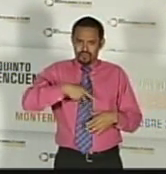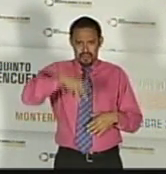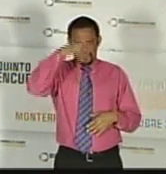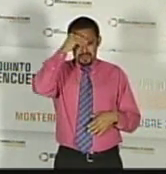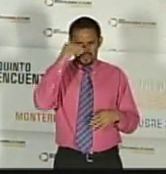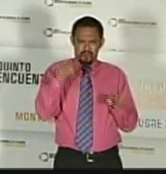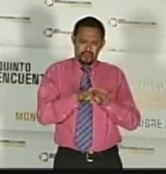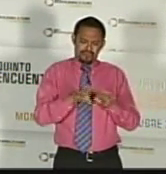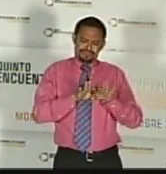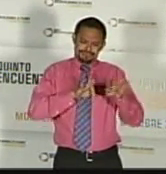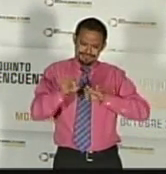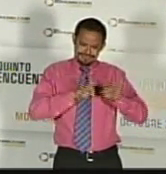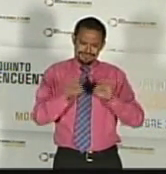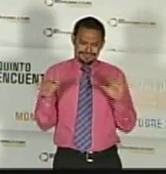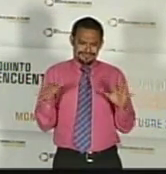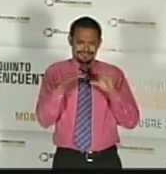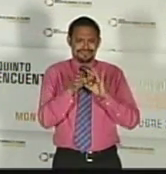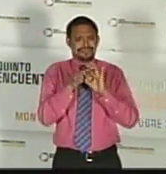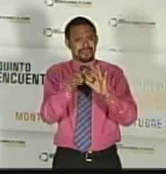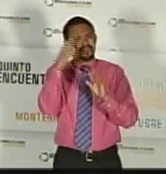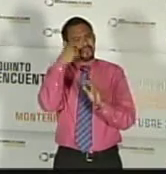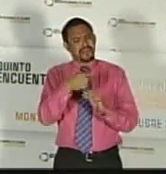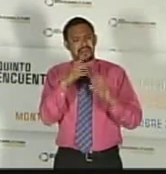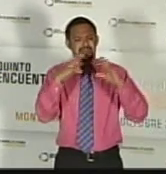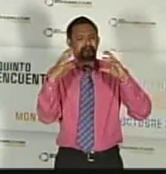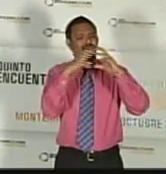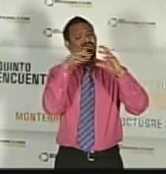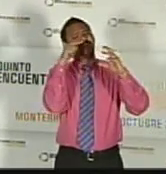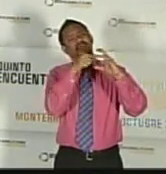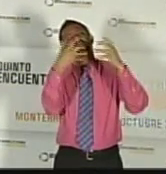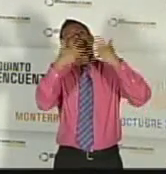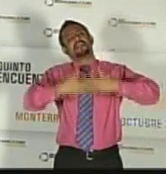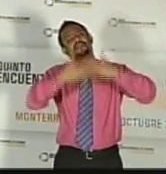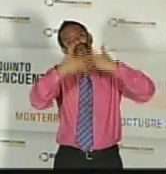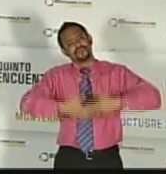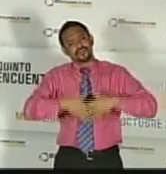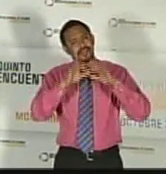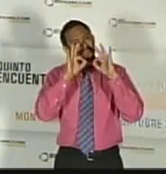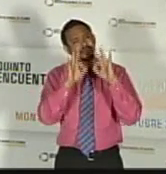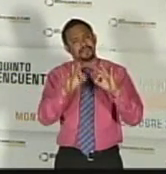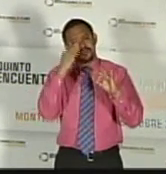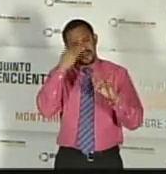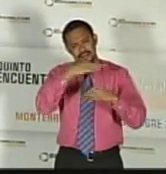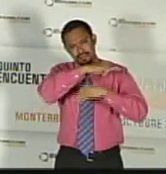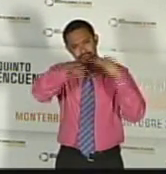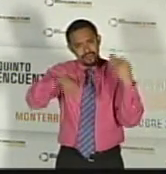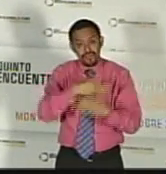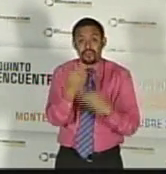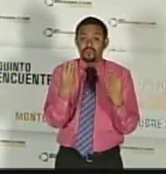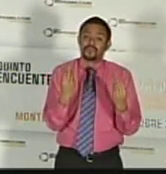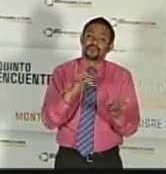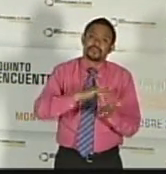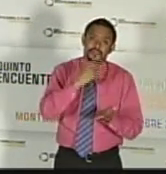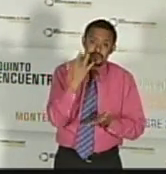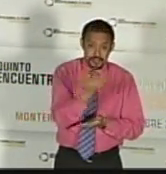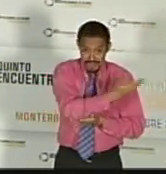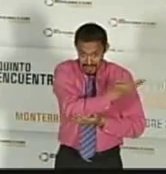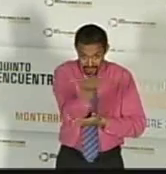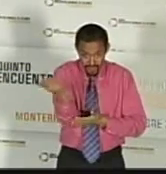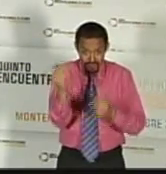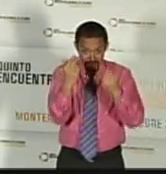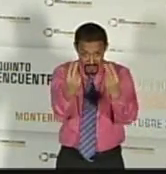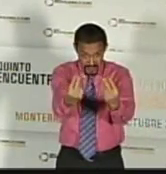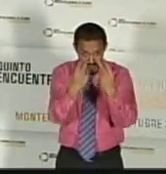juntos en pro de un mundo que funcione para todos. Entonces, les agradezco muchísimo su